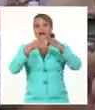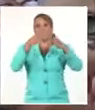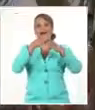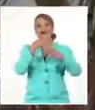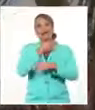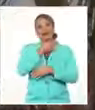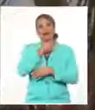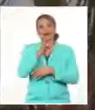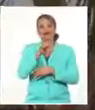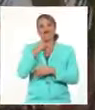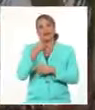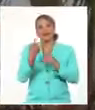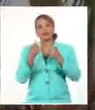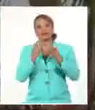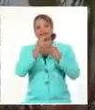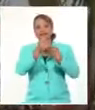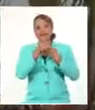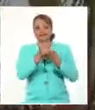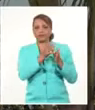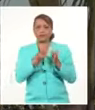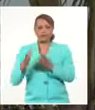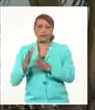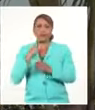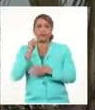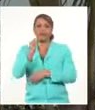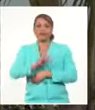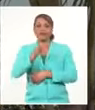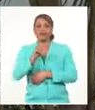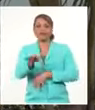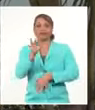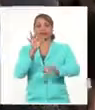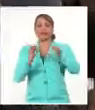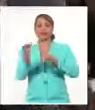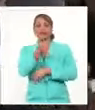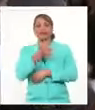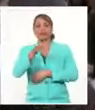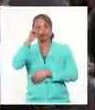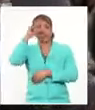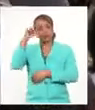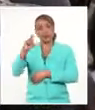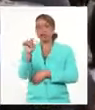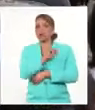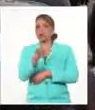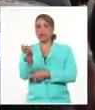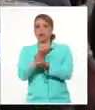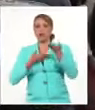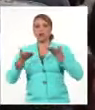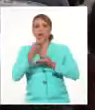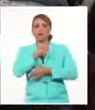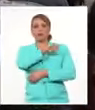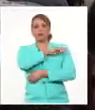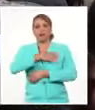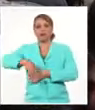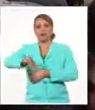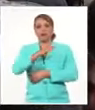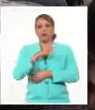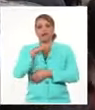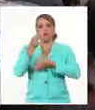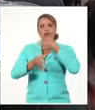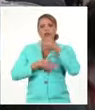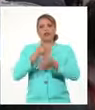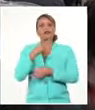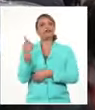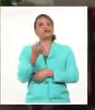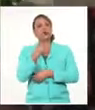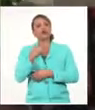en esas situaciones. Los nominados al Parlamento por el municipio de Santa Clara también intercambiaron con pobladores de la comunidad Presa Minerva, quienes